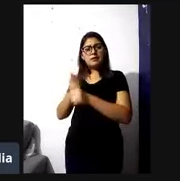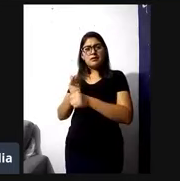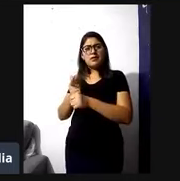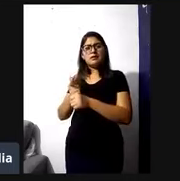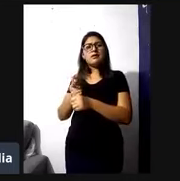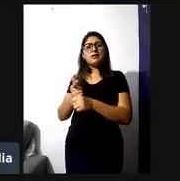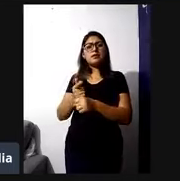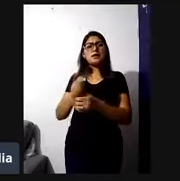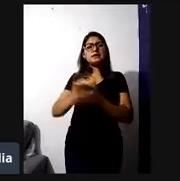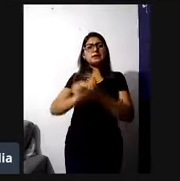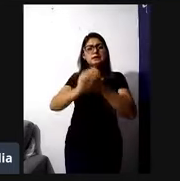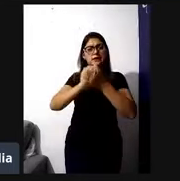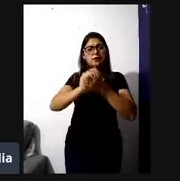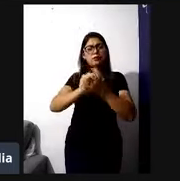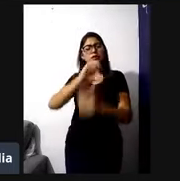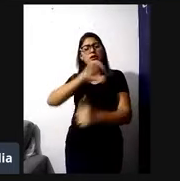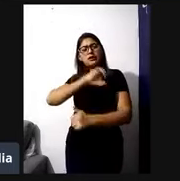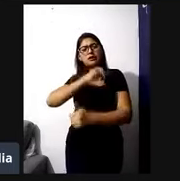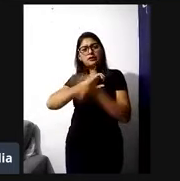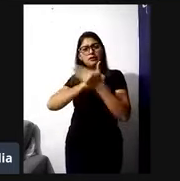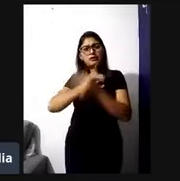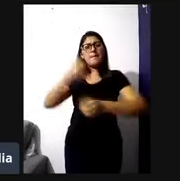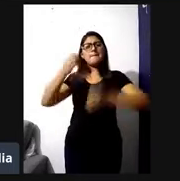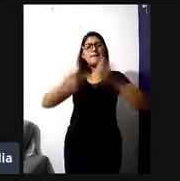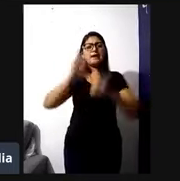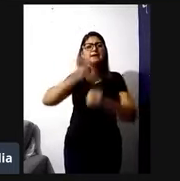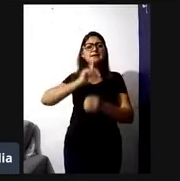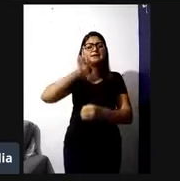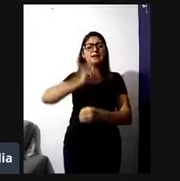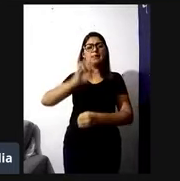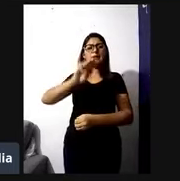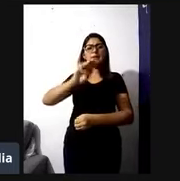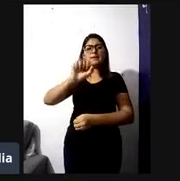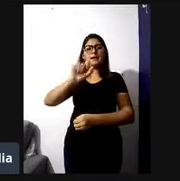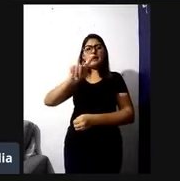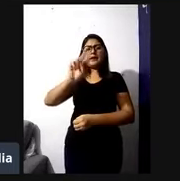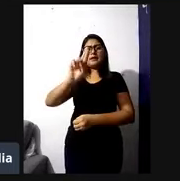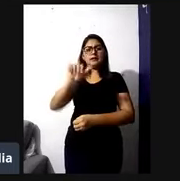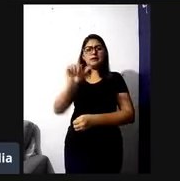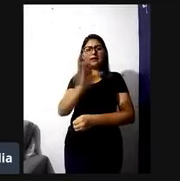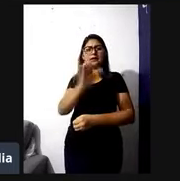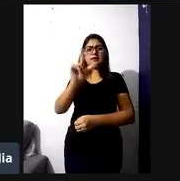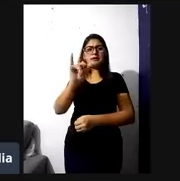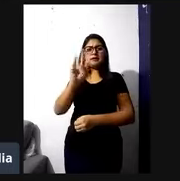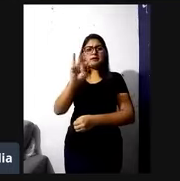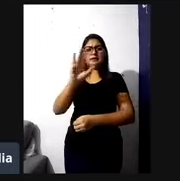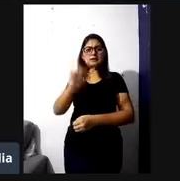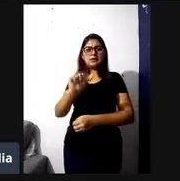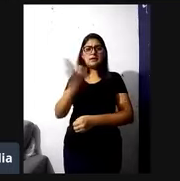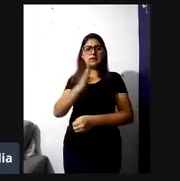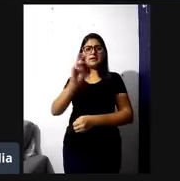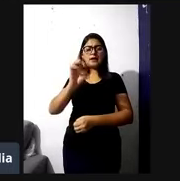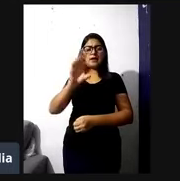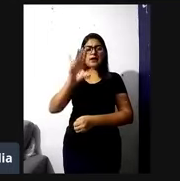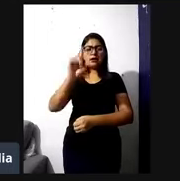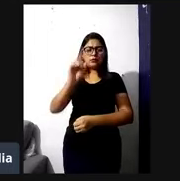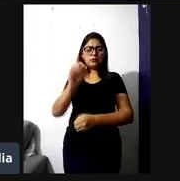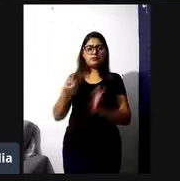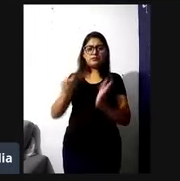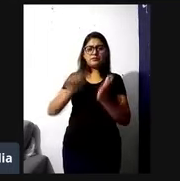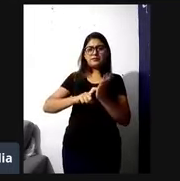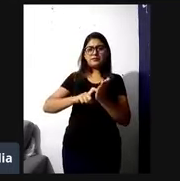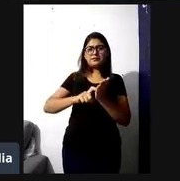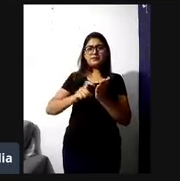la saluda con mucho cariño la magistrada Marta Leticia Mercado Ramírez, quien está ya dentro de Charlas de Café y le